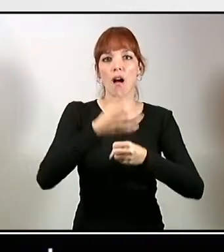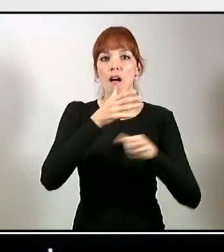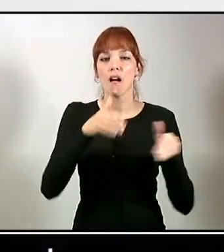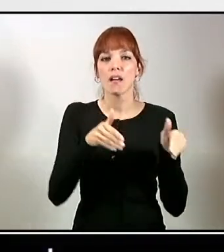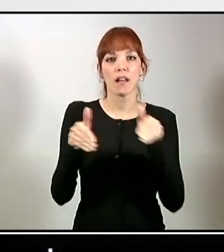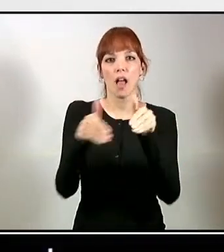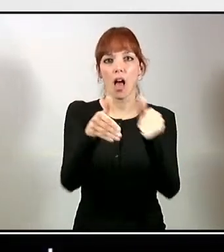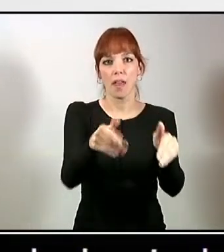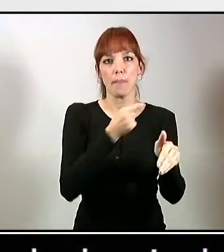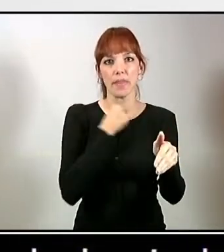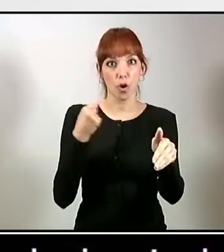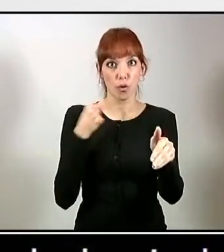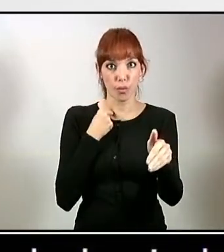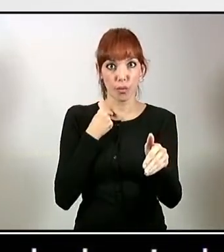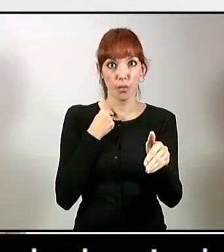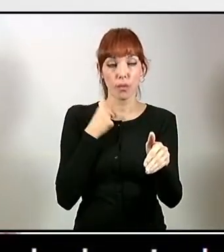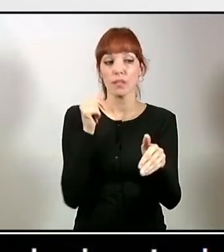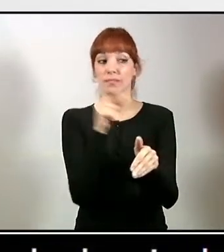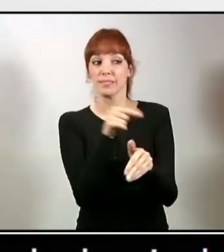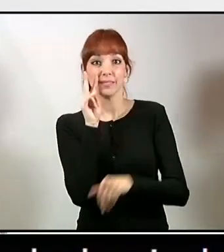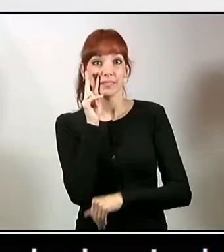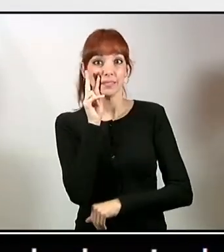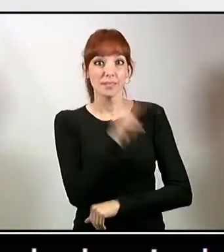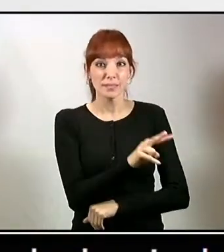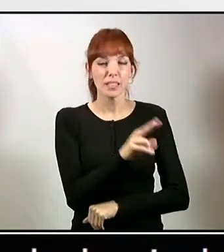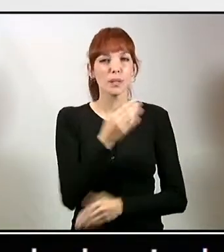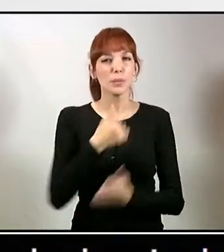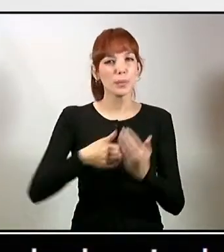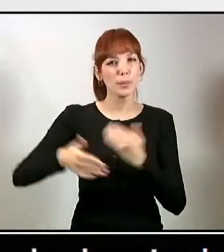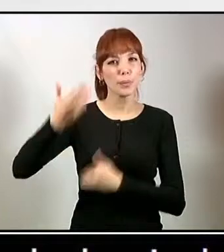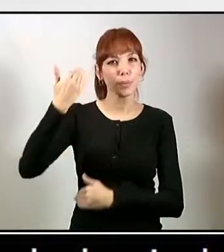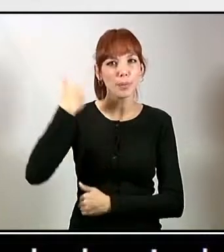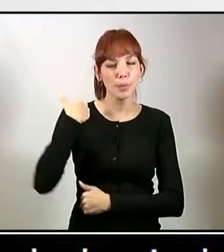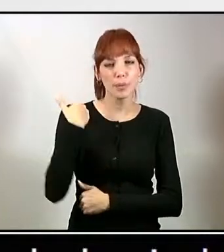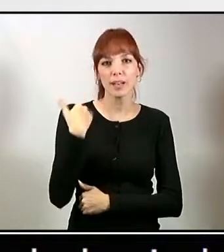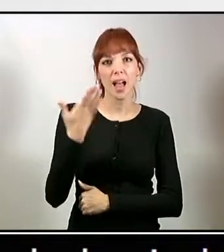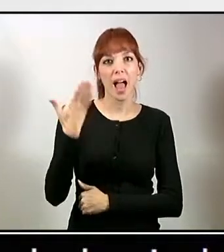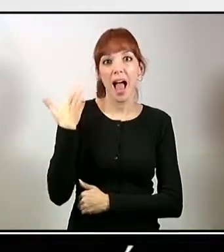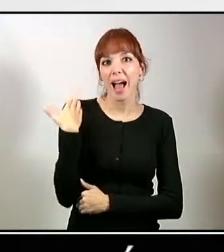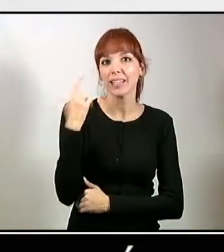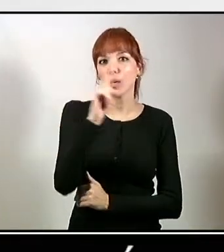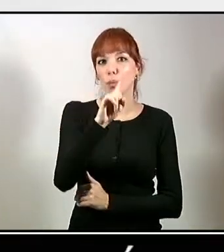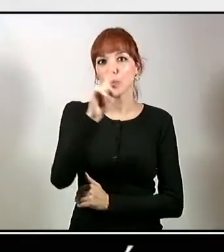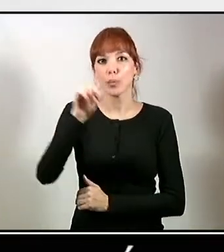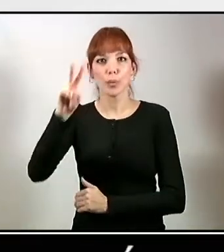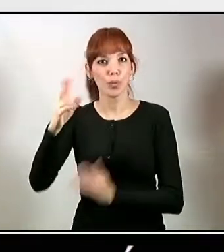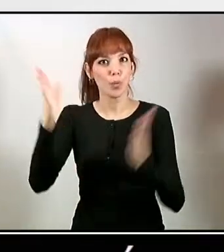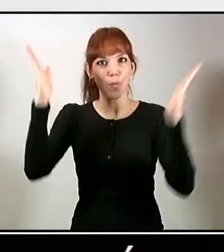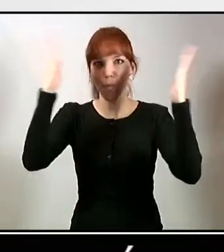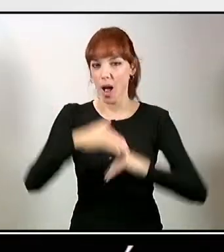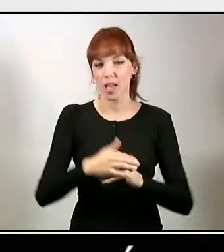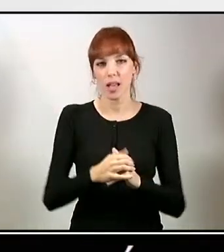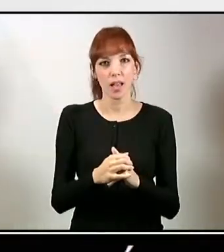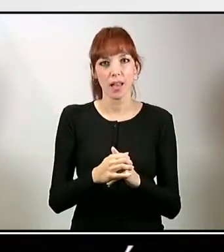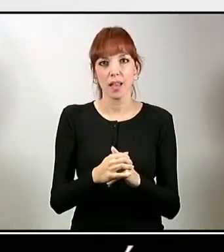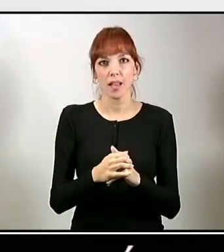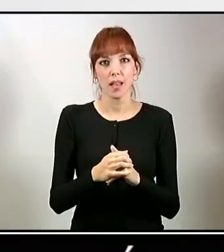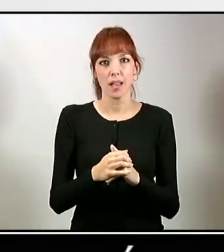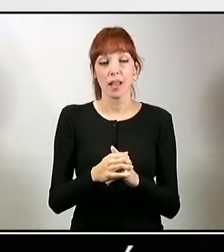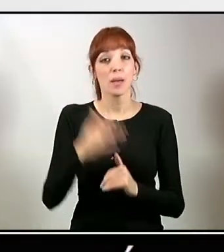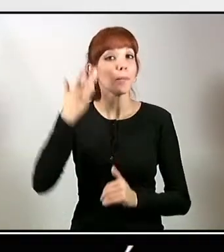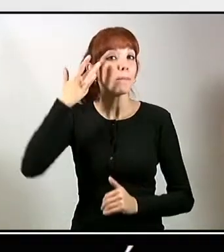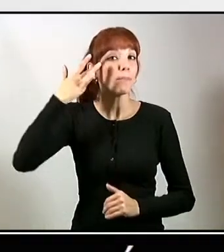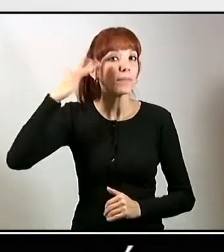esos programas sobre la riada de Badajoz, veíamos cómo ni tan siquiera existía el 112. ¿Qué hubiera sido